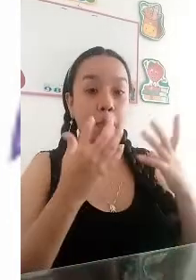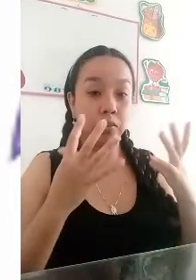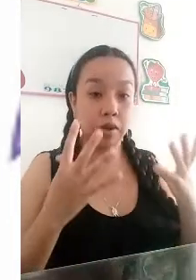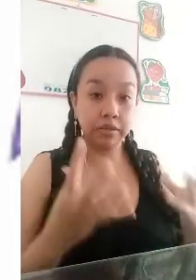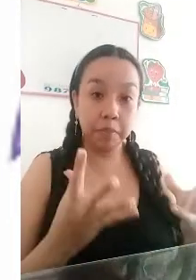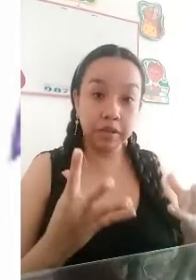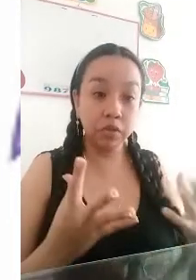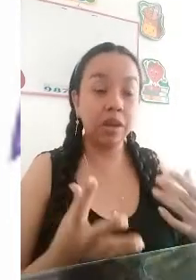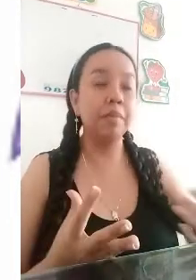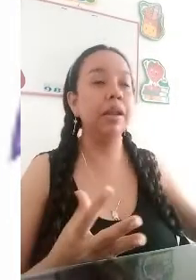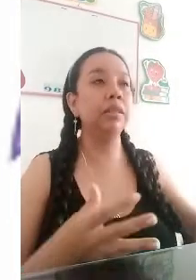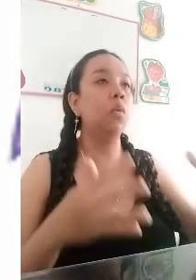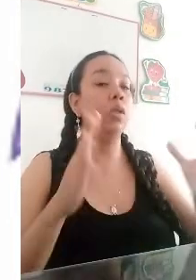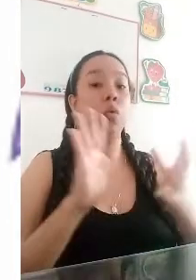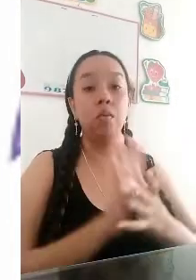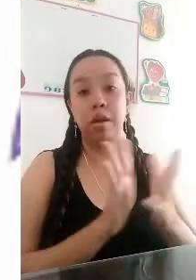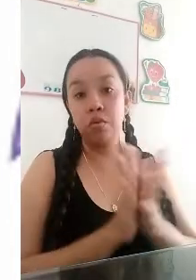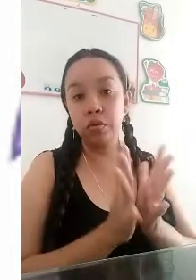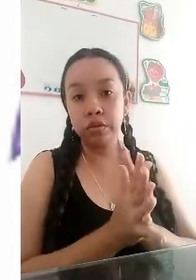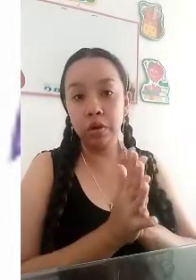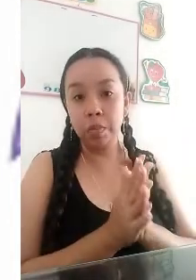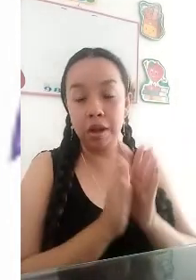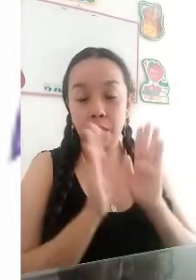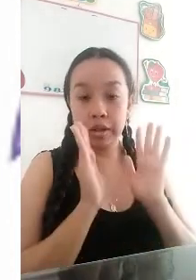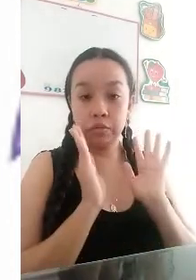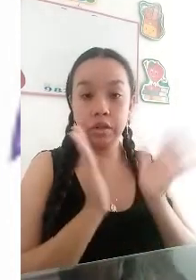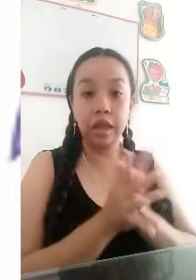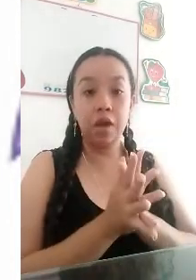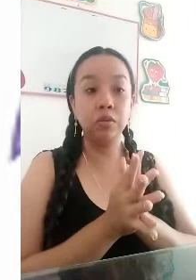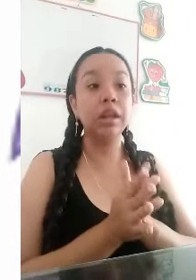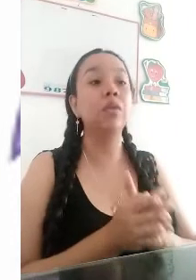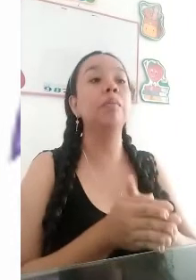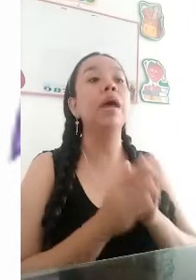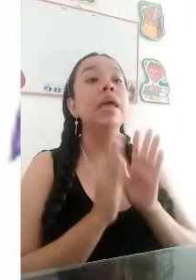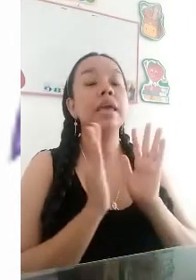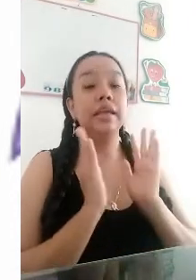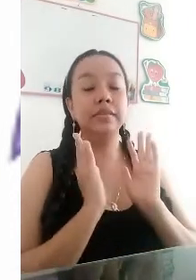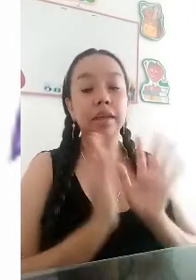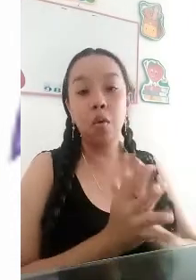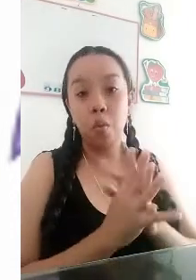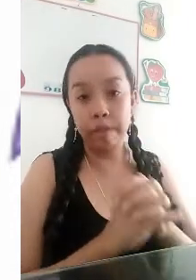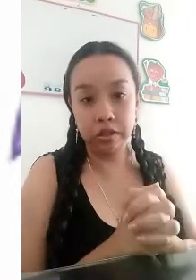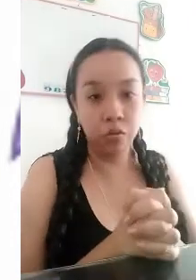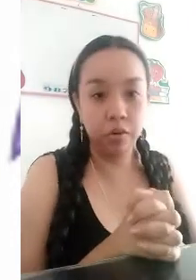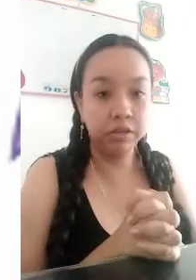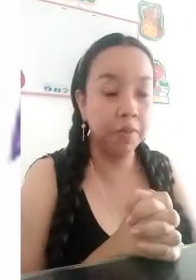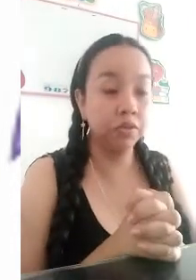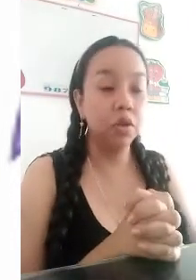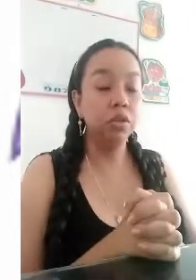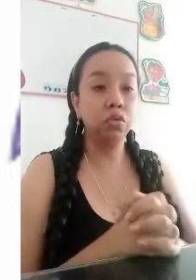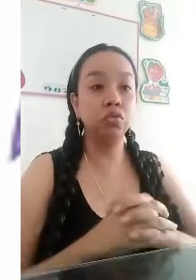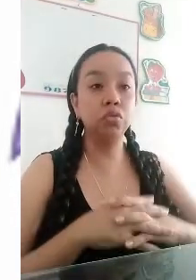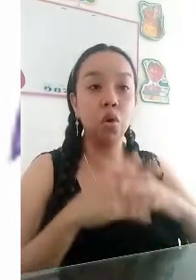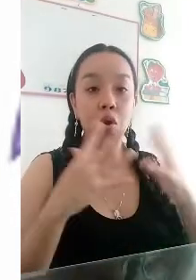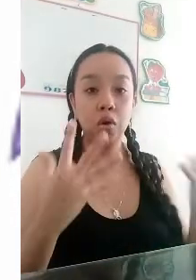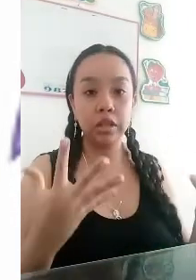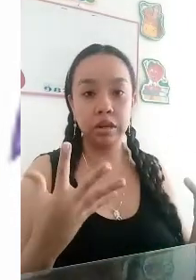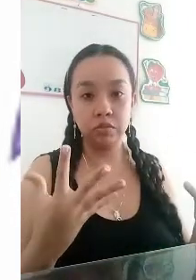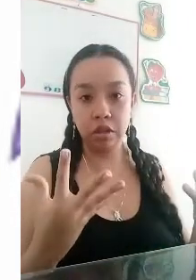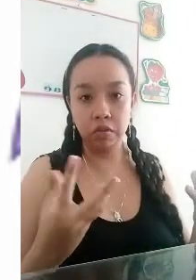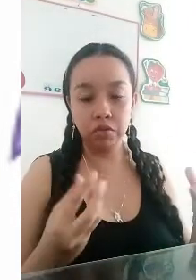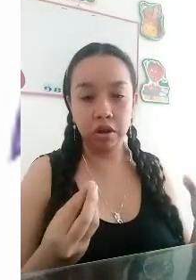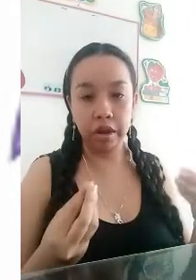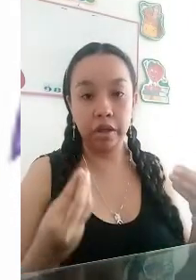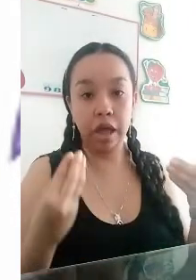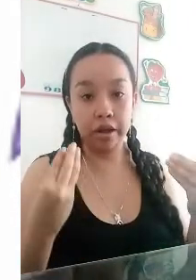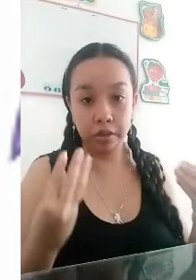está ocupando el espacio de la maleta. Cuando doblamos nuestra ropa, la guardamos en el cajón de la ropa, está ocupando un espacio. Entonces, todo lo que